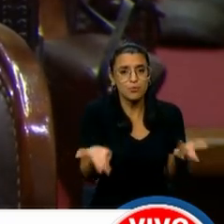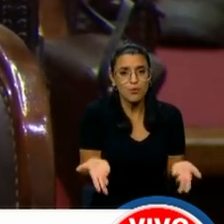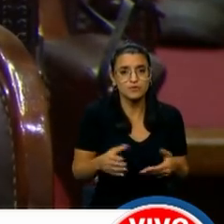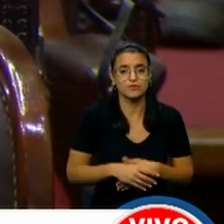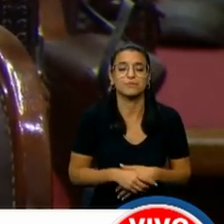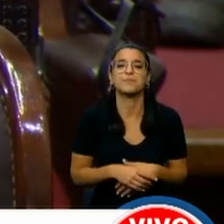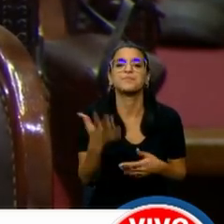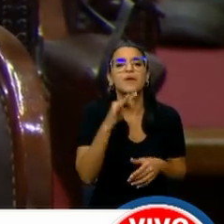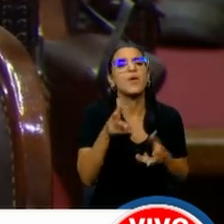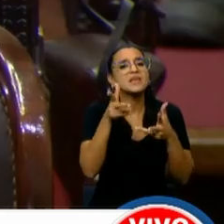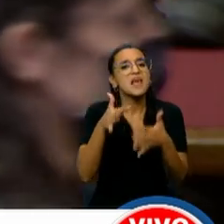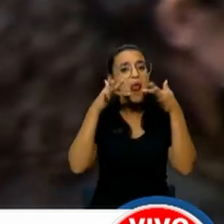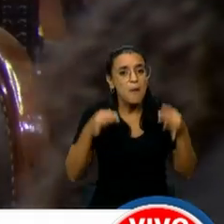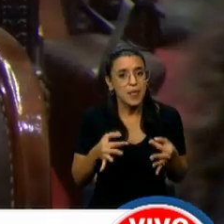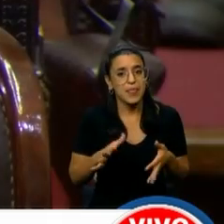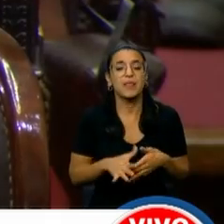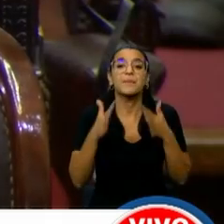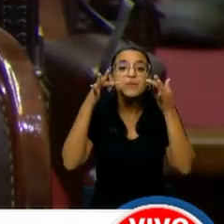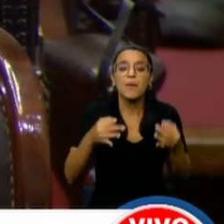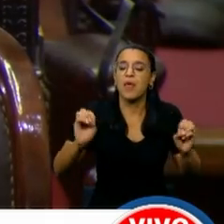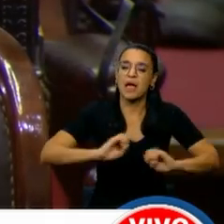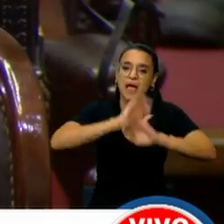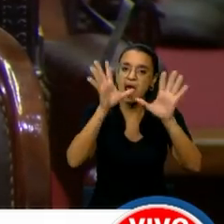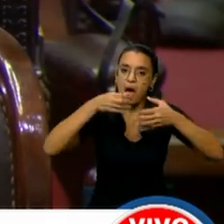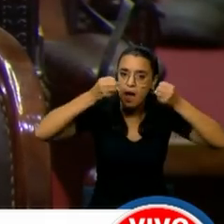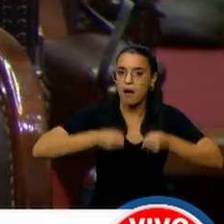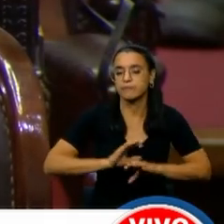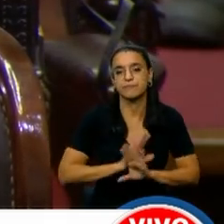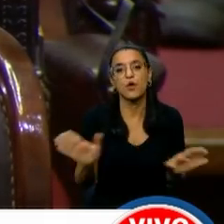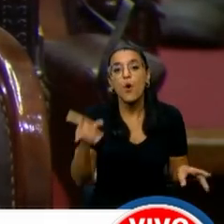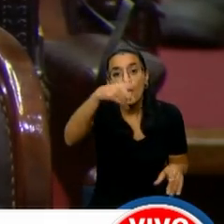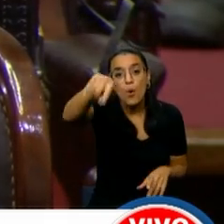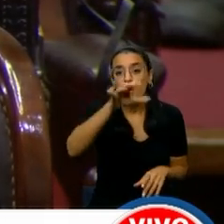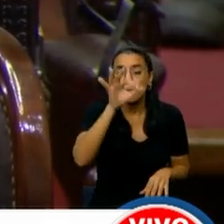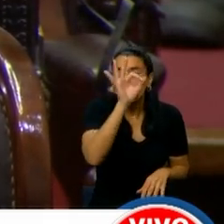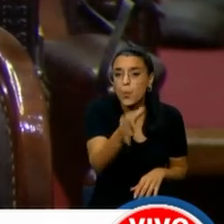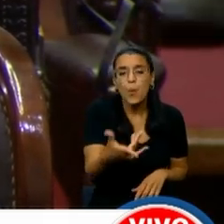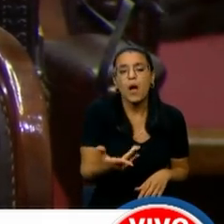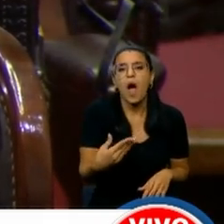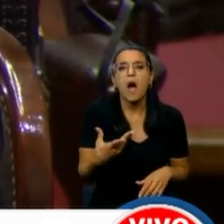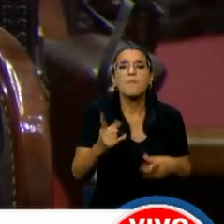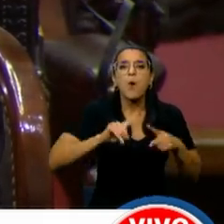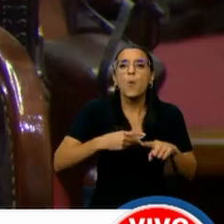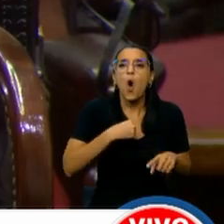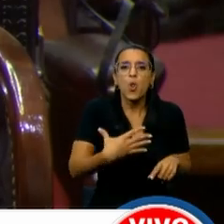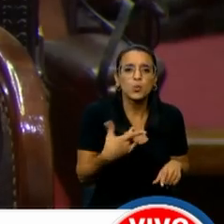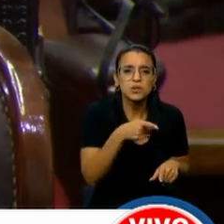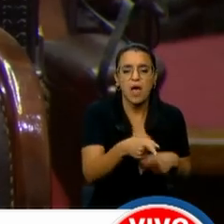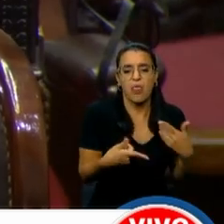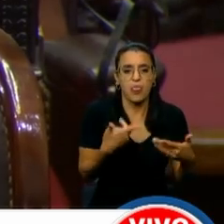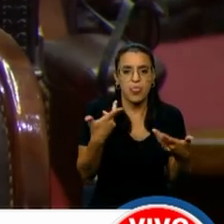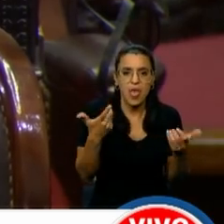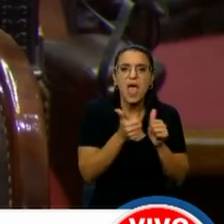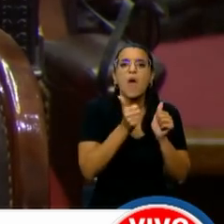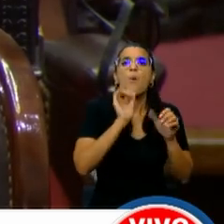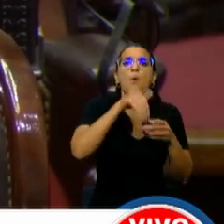hay que decir la verdad y la verdad es clara y contundente nunca tuvieron la voluntad política de acompañar este presupuesto